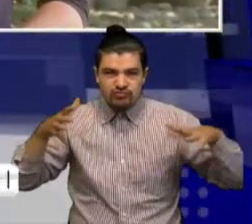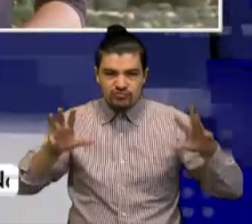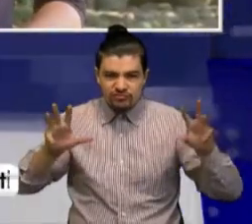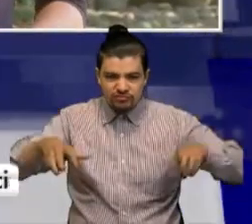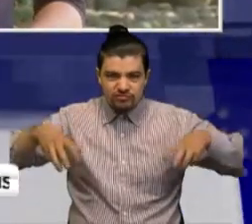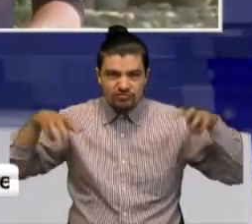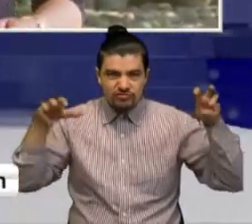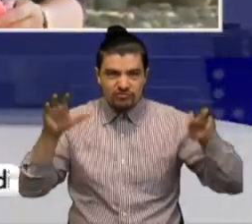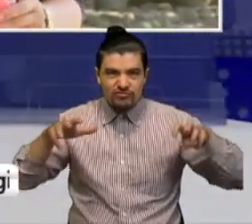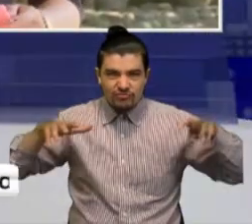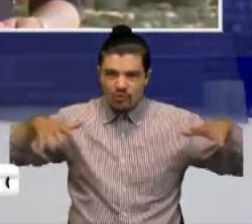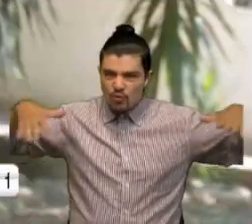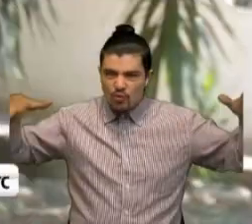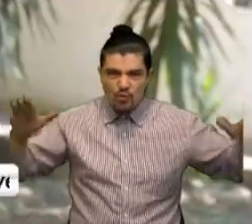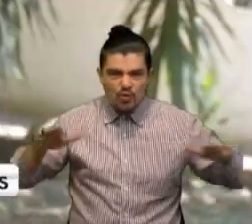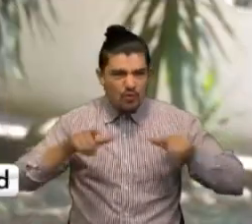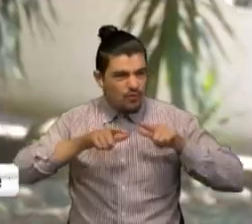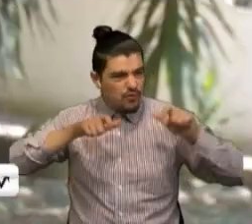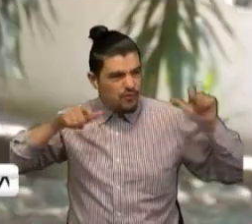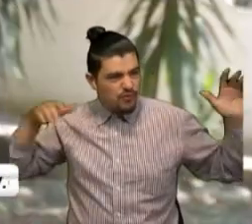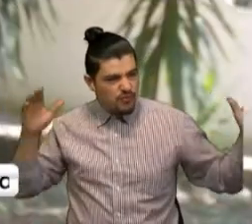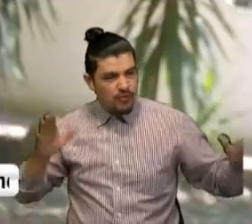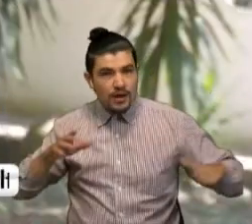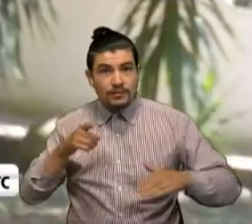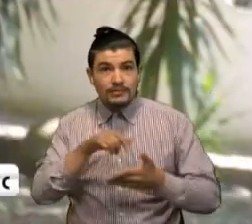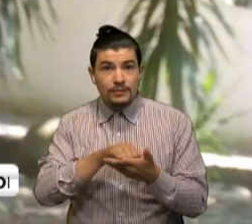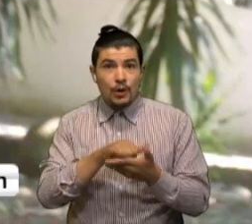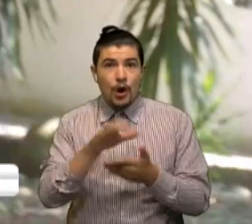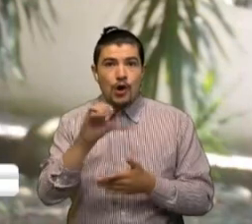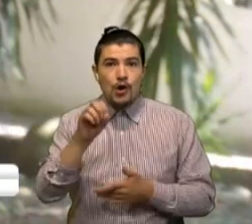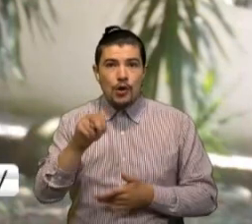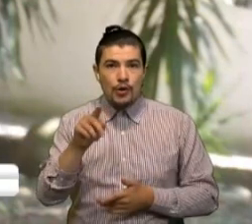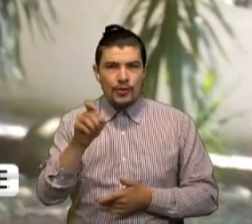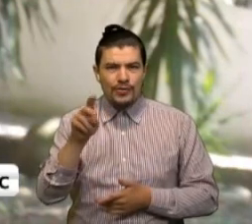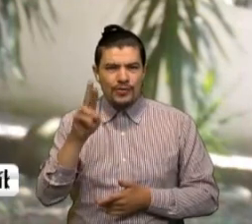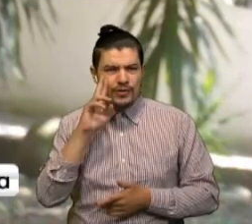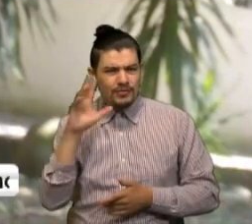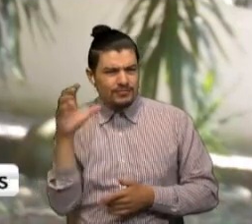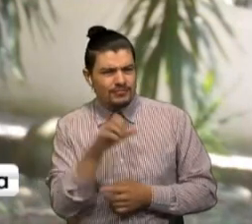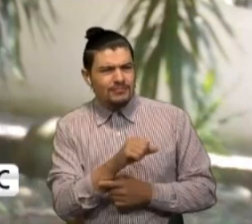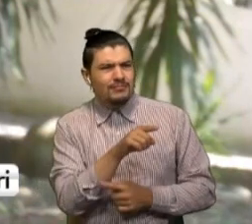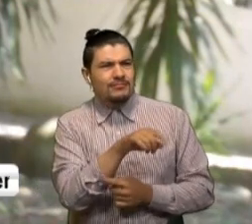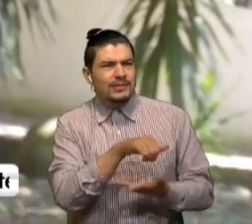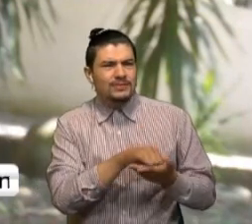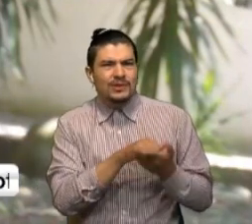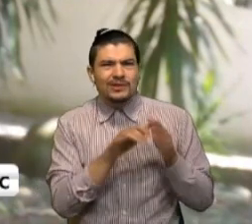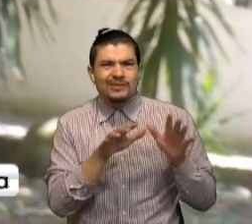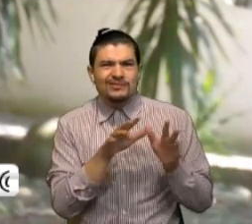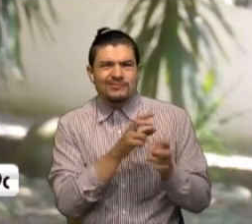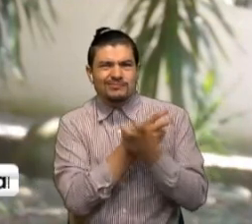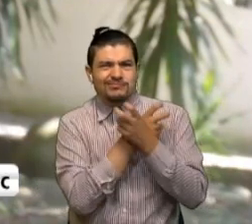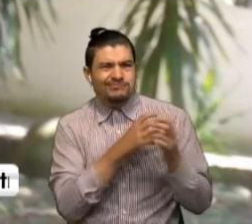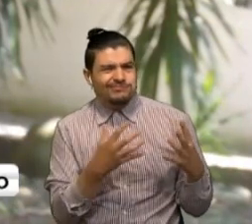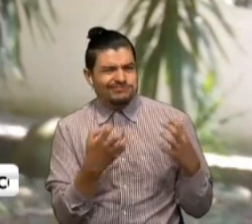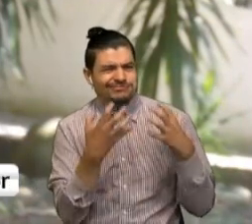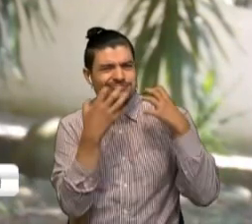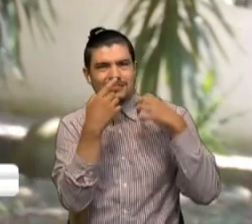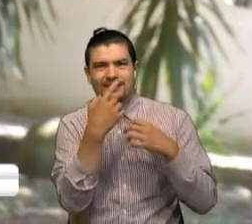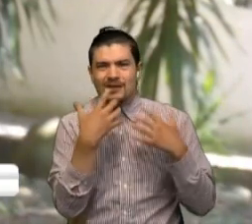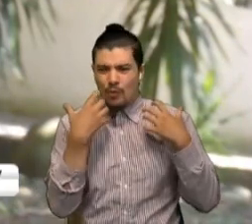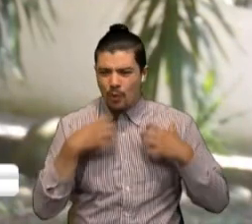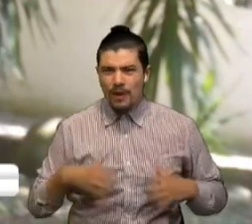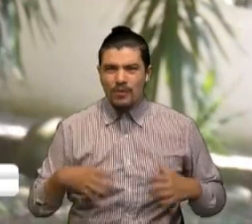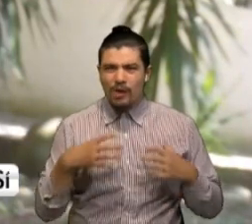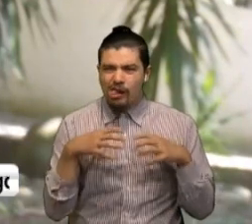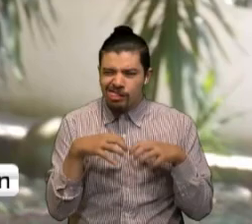Hola, compañeros y televidentes. Dos cóndores fueron encontrados aparentemente con signos de intoxicación en el páramo del Almorzadero,